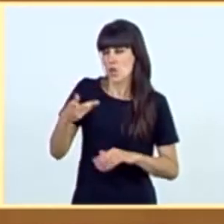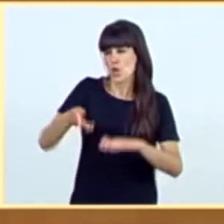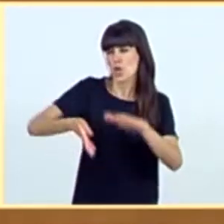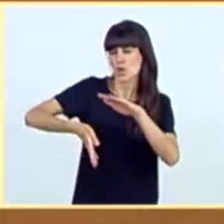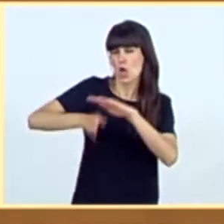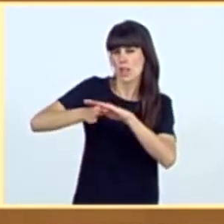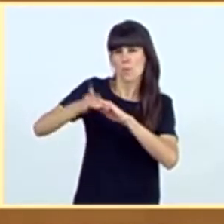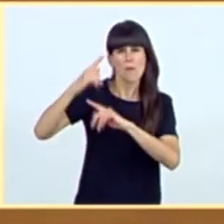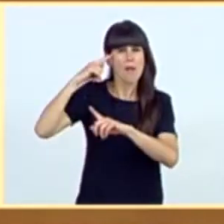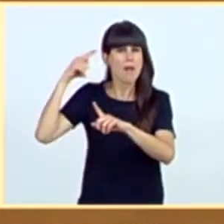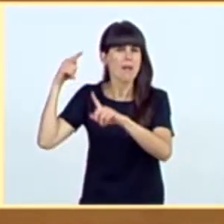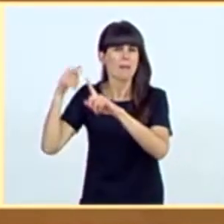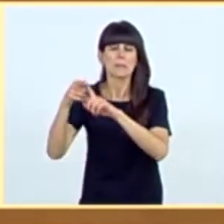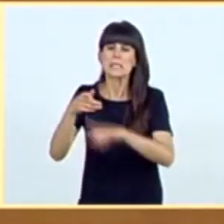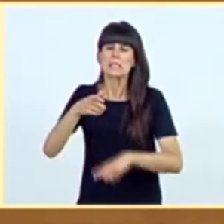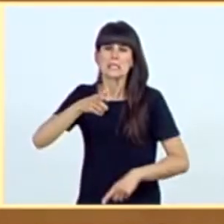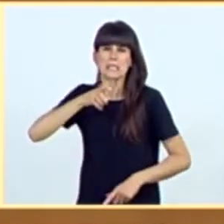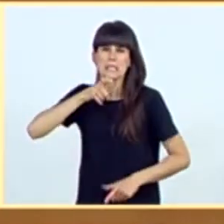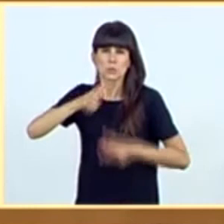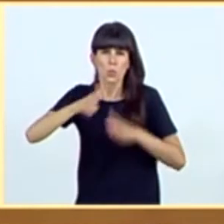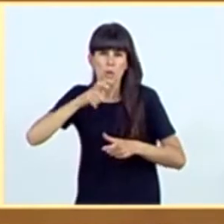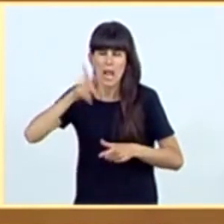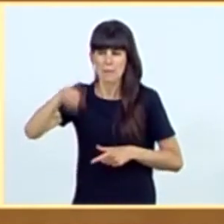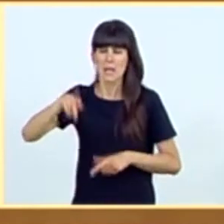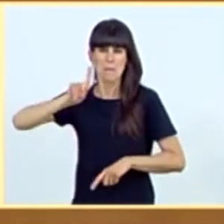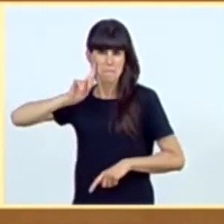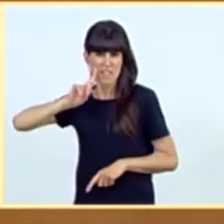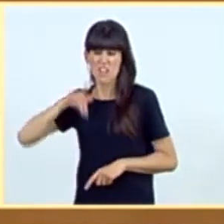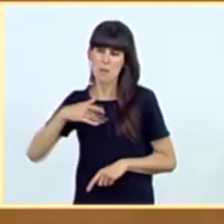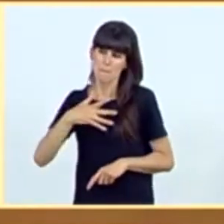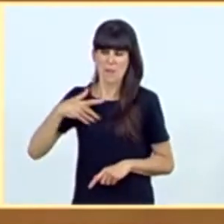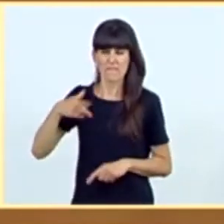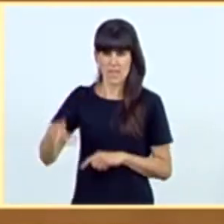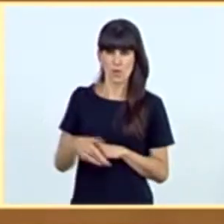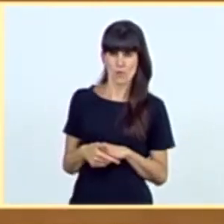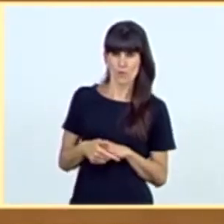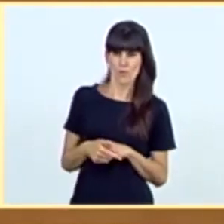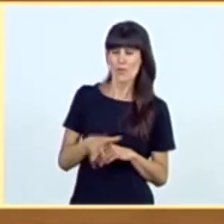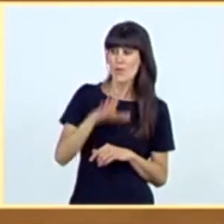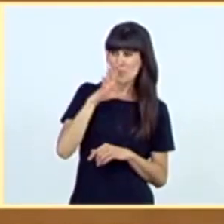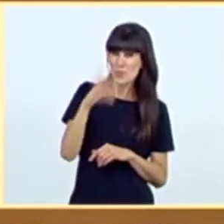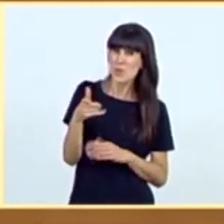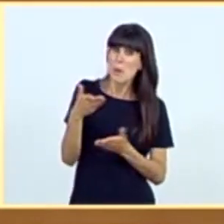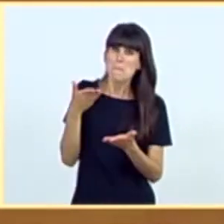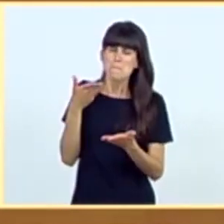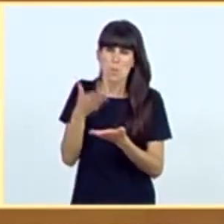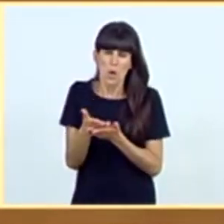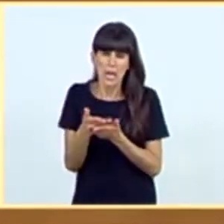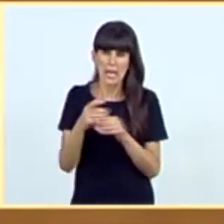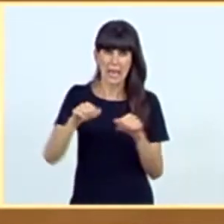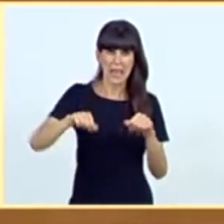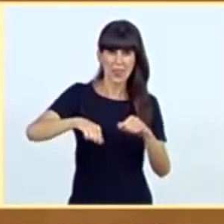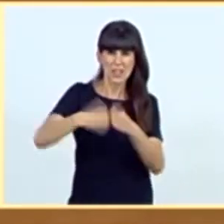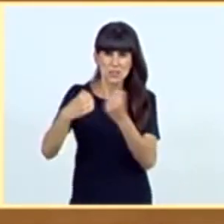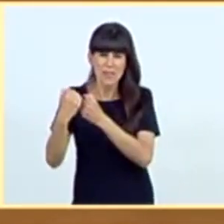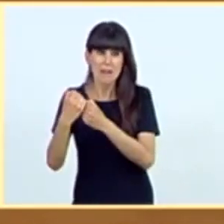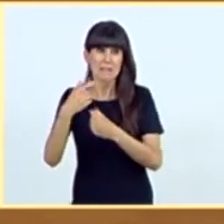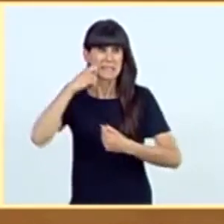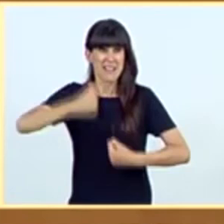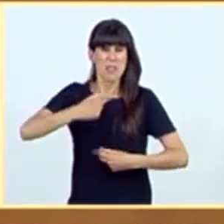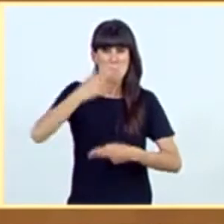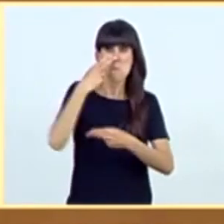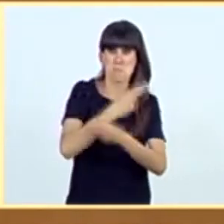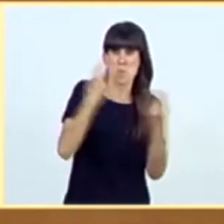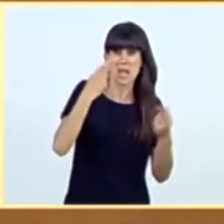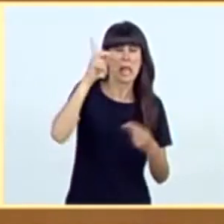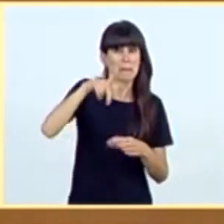ustedes dedicándose a insultar y a mentir. Porque proponer destrozar la sanidad pública y destrozar